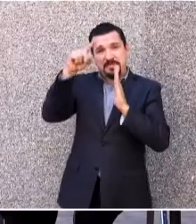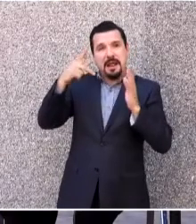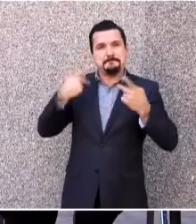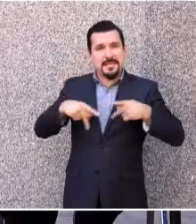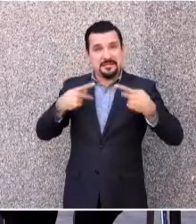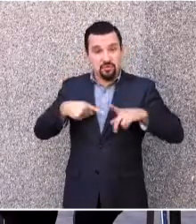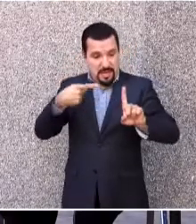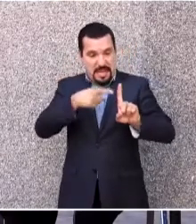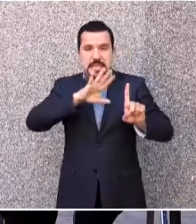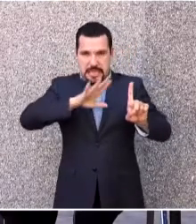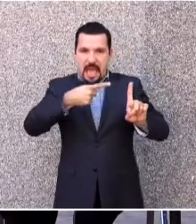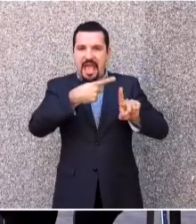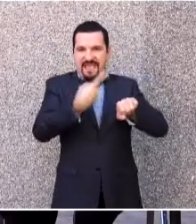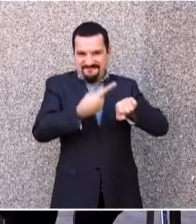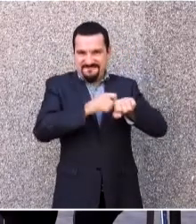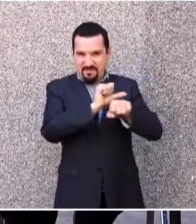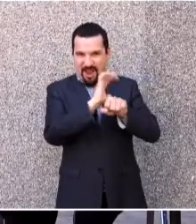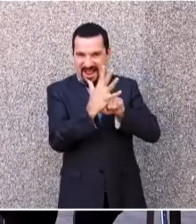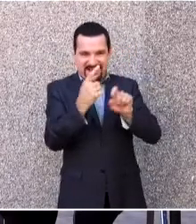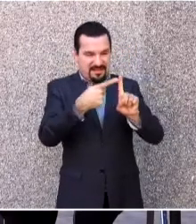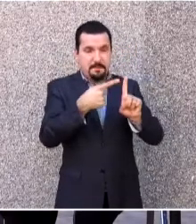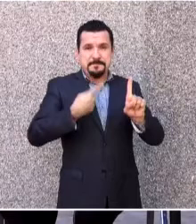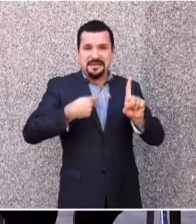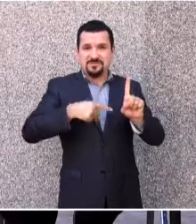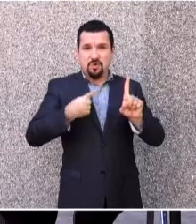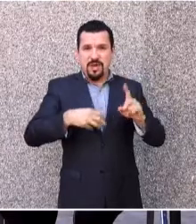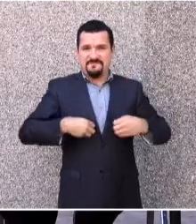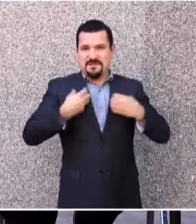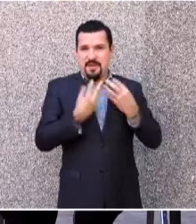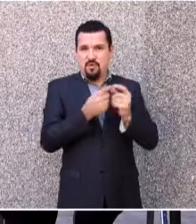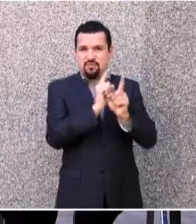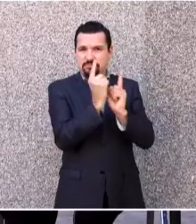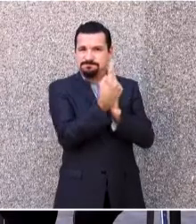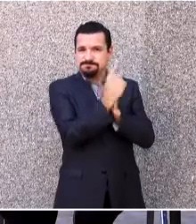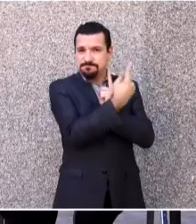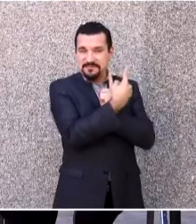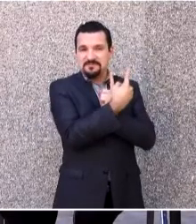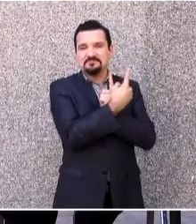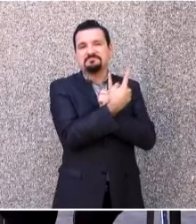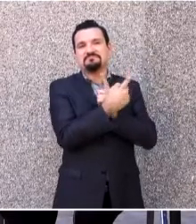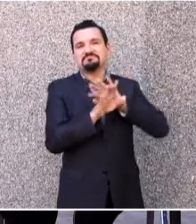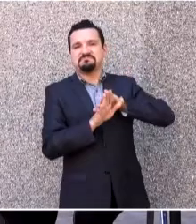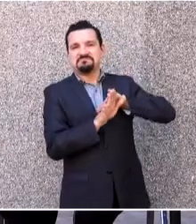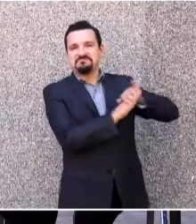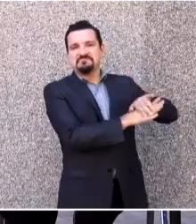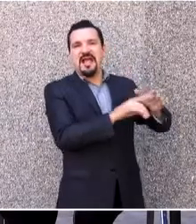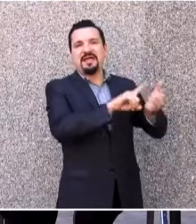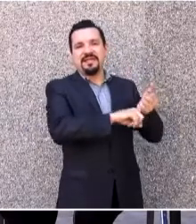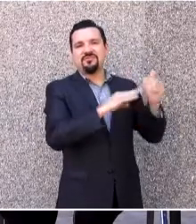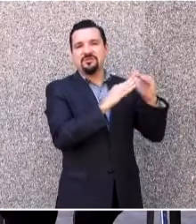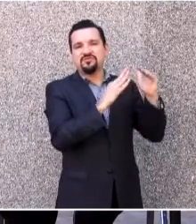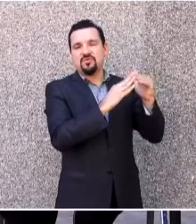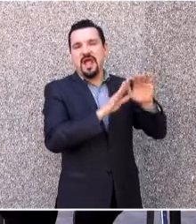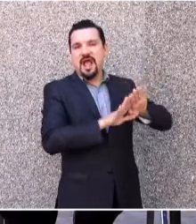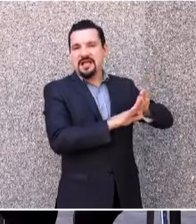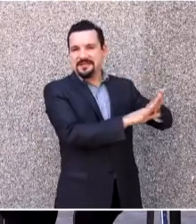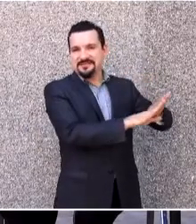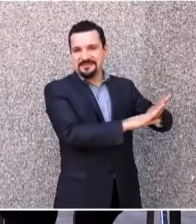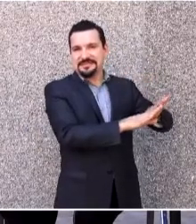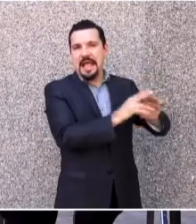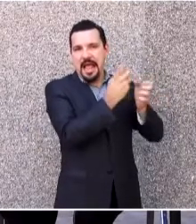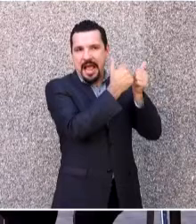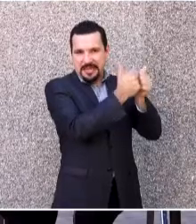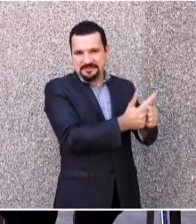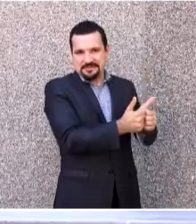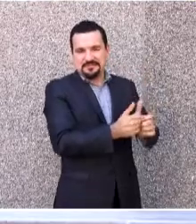estén infectados y sus convivientes, sus contactos, permanezcan dentro de sus casas. Ya decía